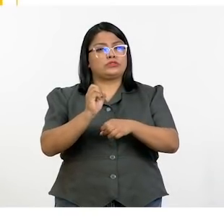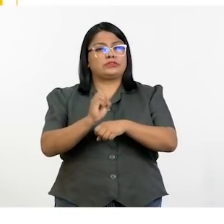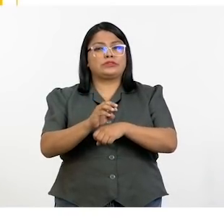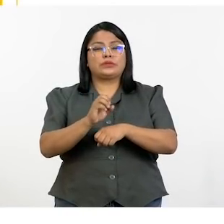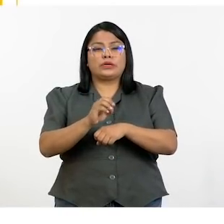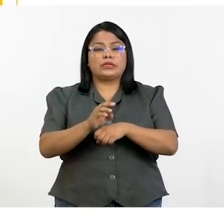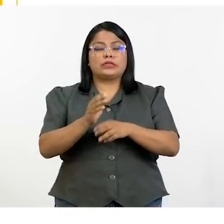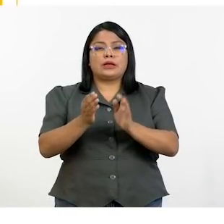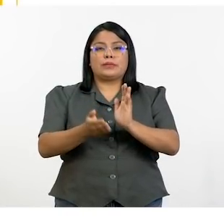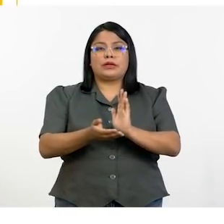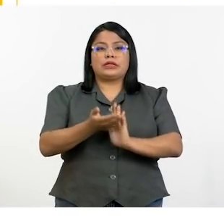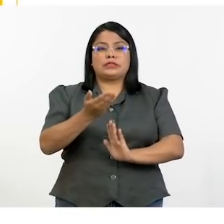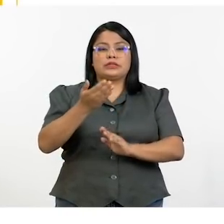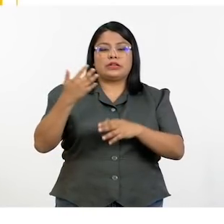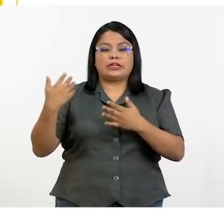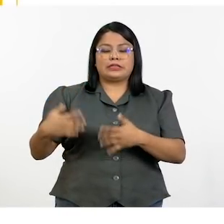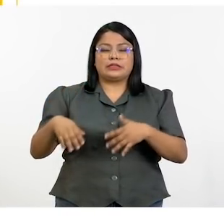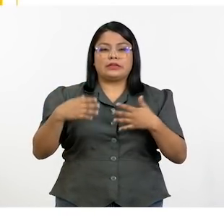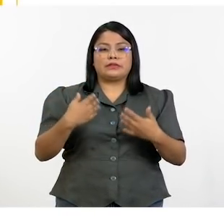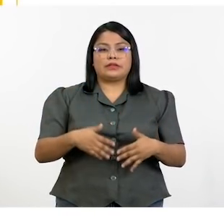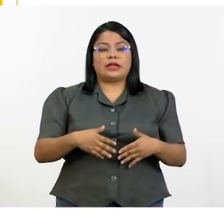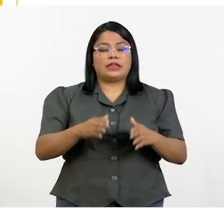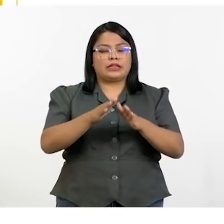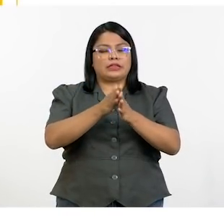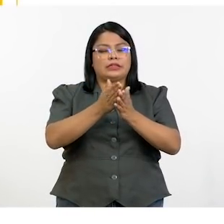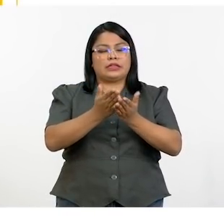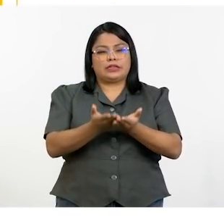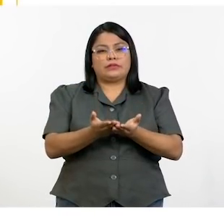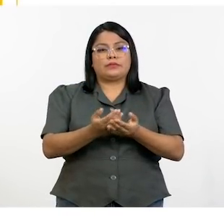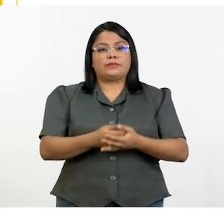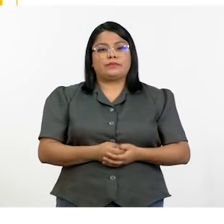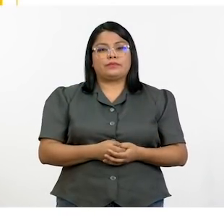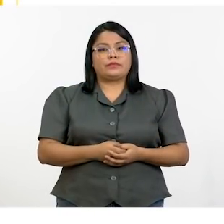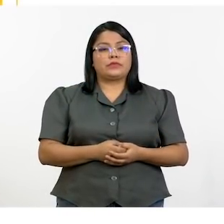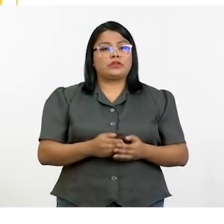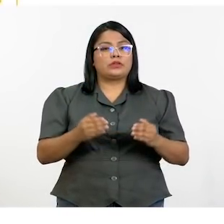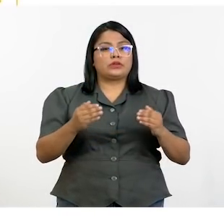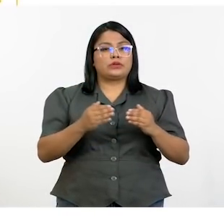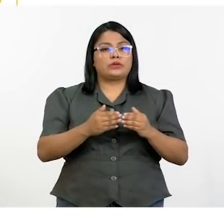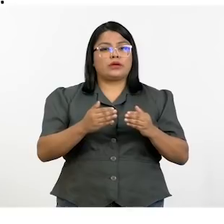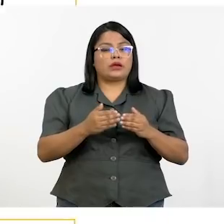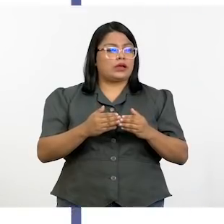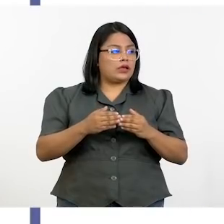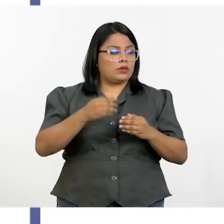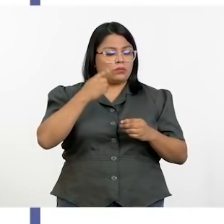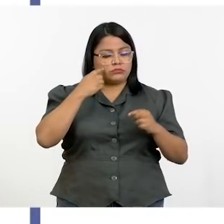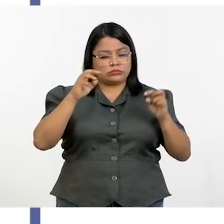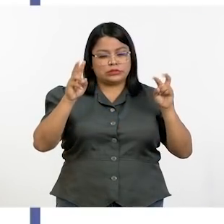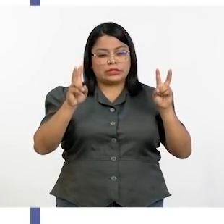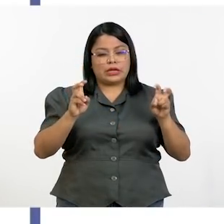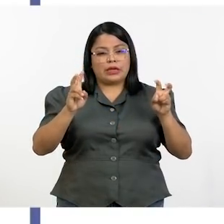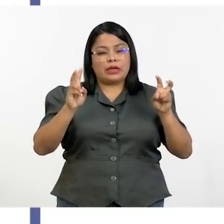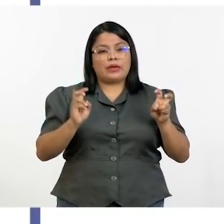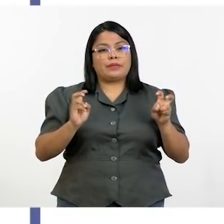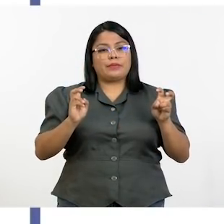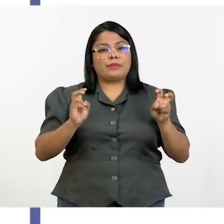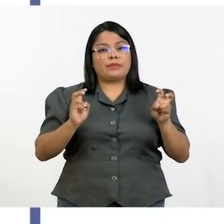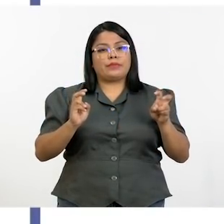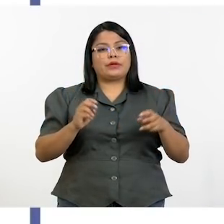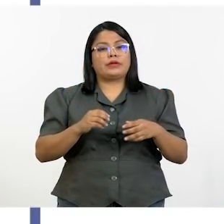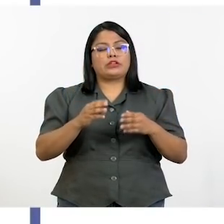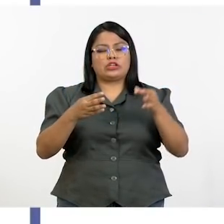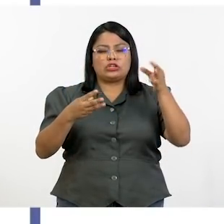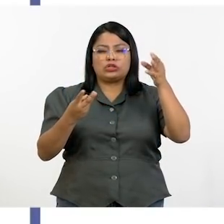y sugerencias para el desarrollo de actividades del libro de texto, así como la indicación del contenido al que